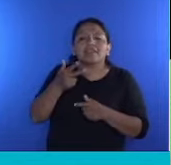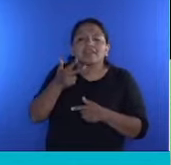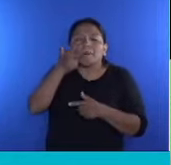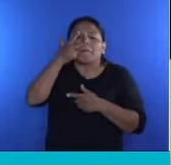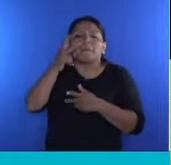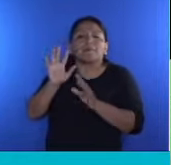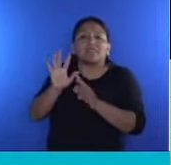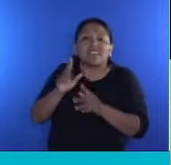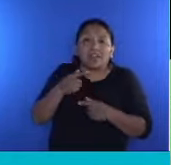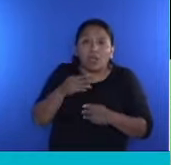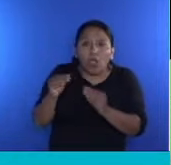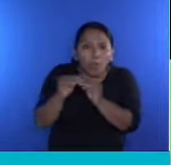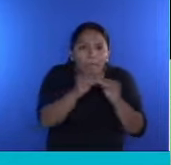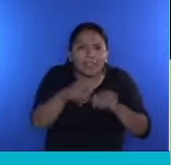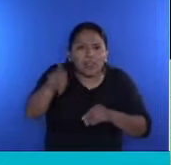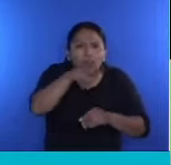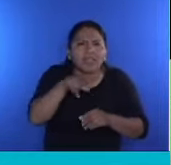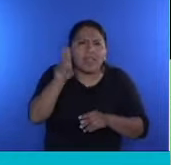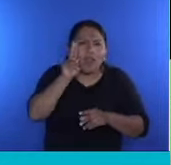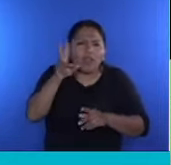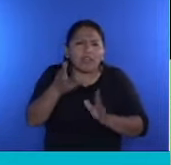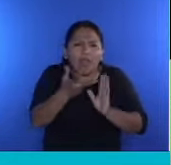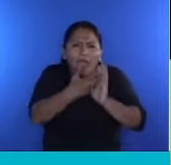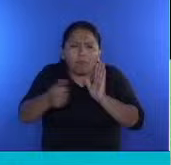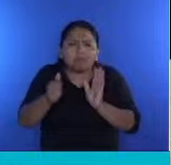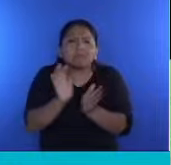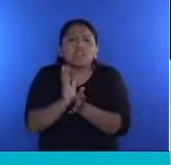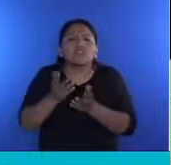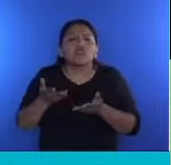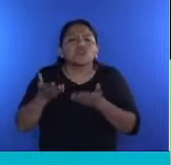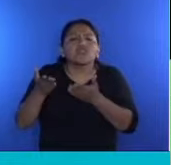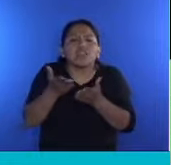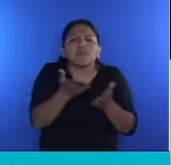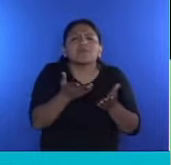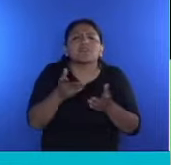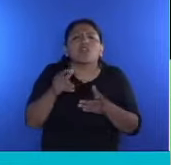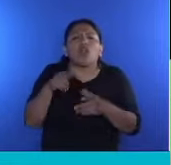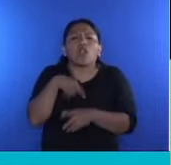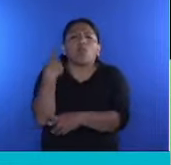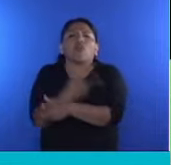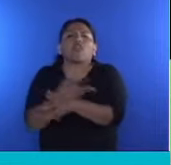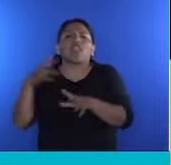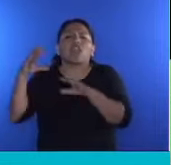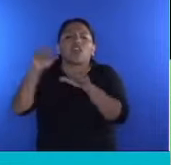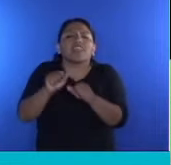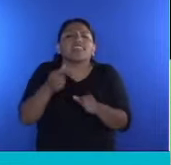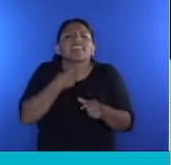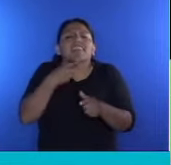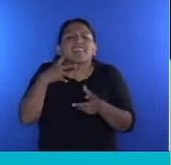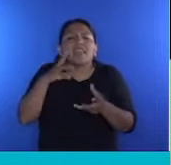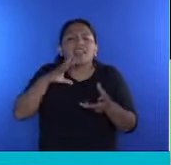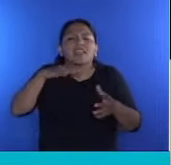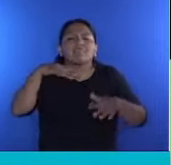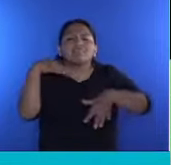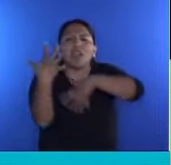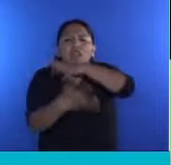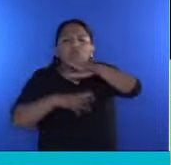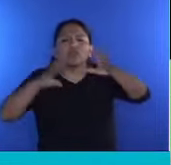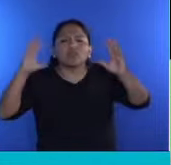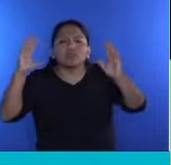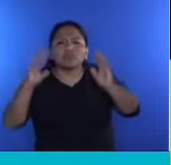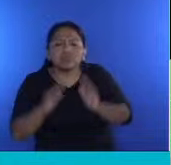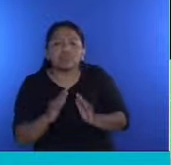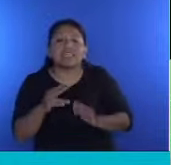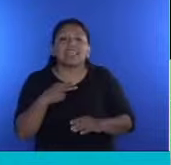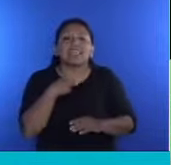que ustedes permiten es un servicio a los poderes coloniales que quieren debilitar la revolución. Cada hijo del